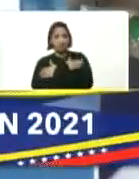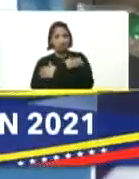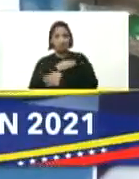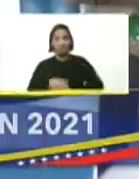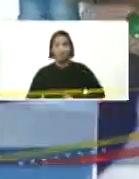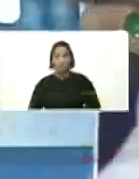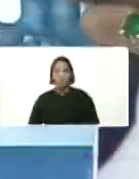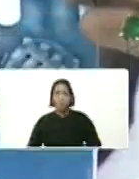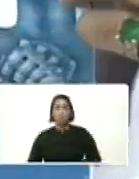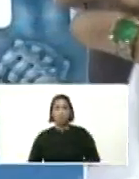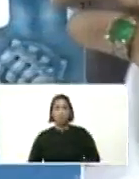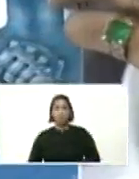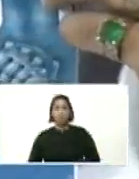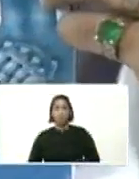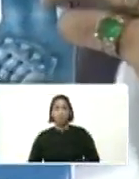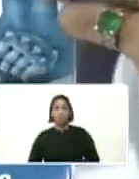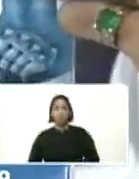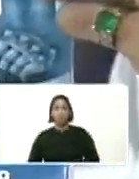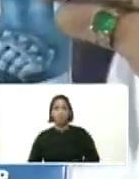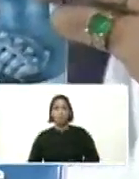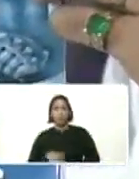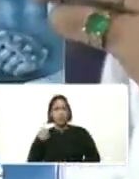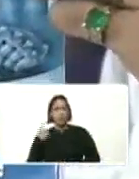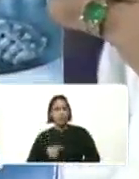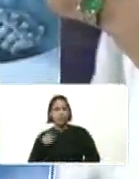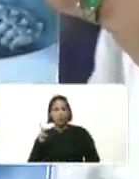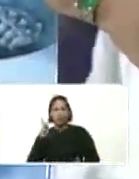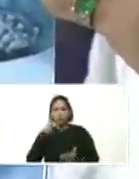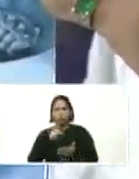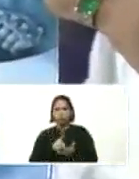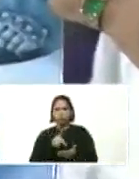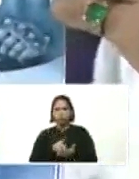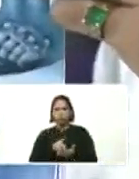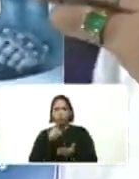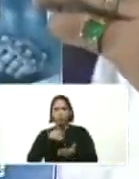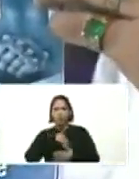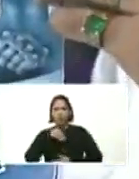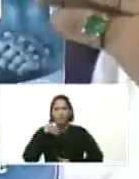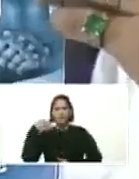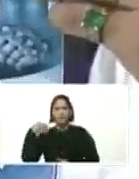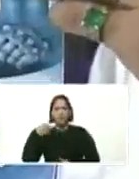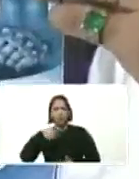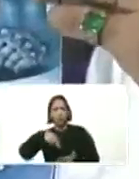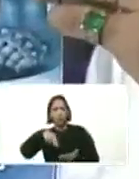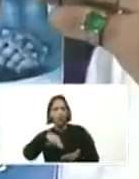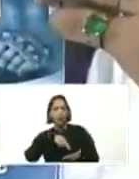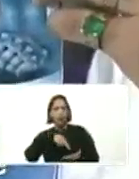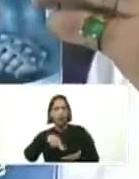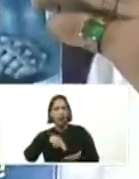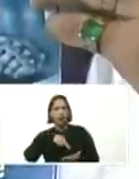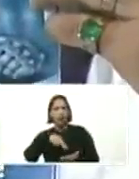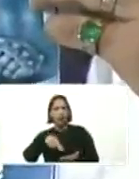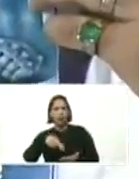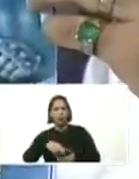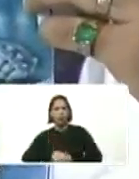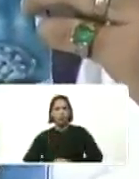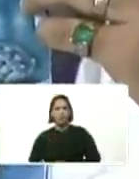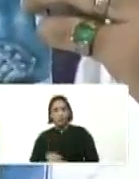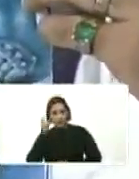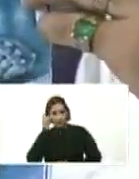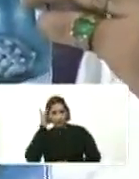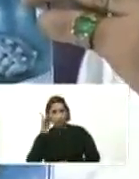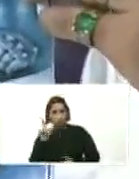Coeyú! Debe estar Joel Atilio Casal por aquí, su espíritu bailando. Bailando,